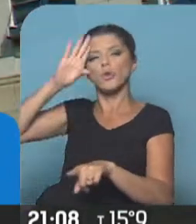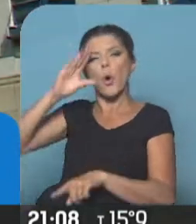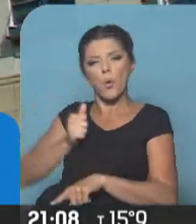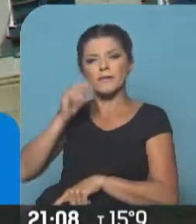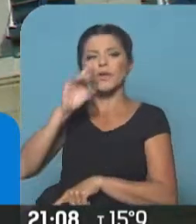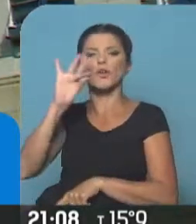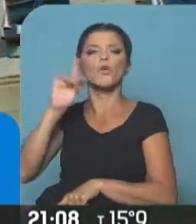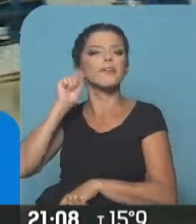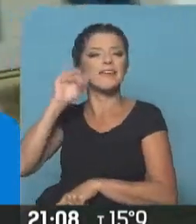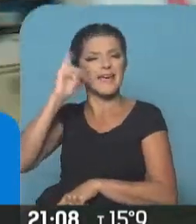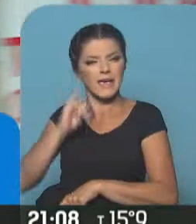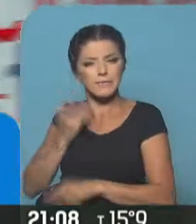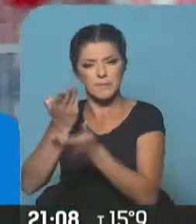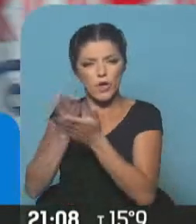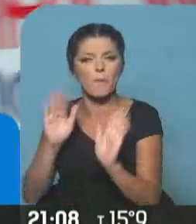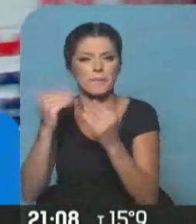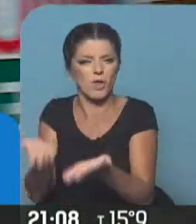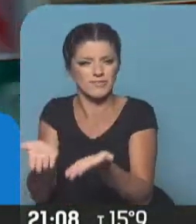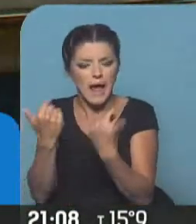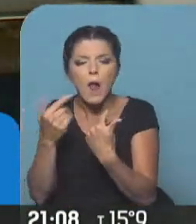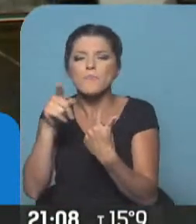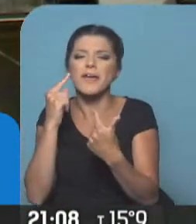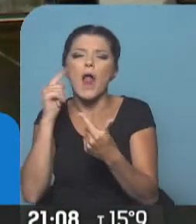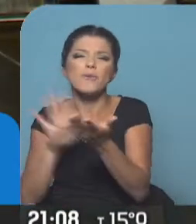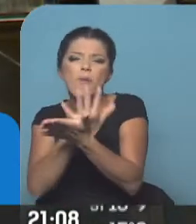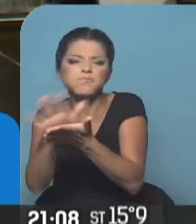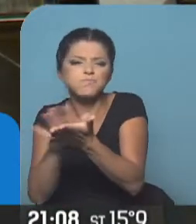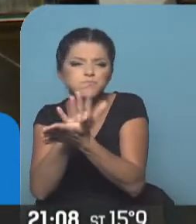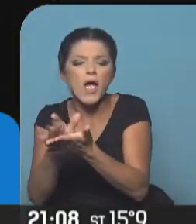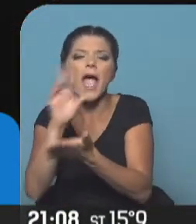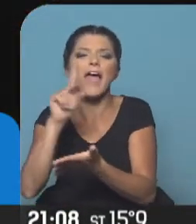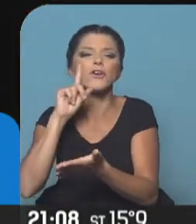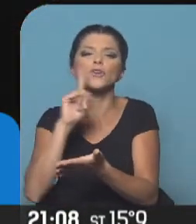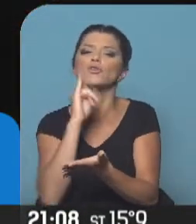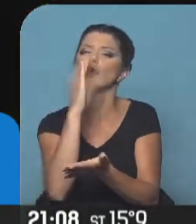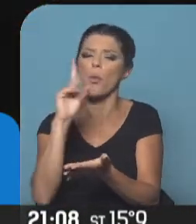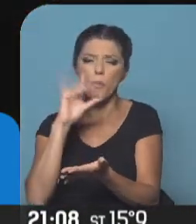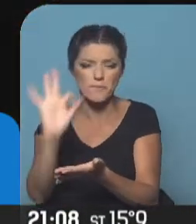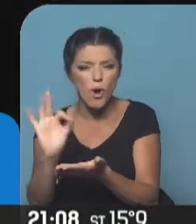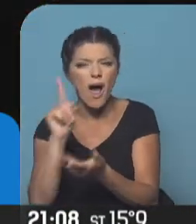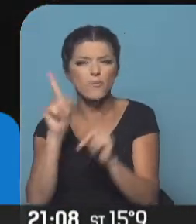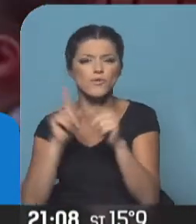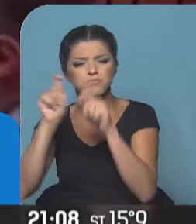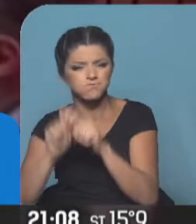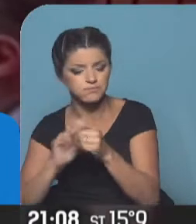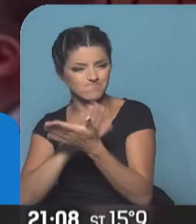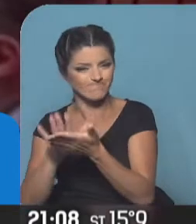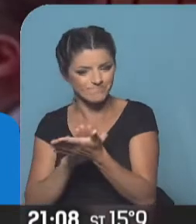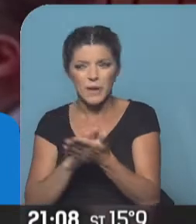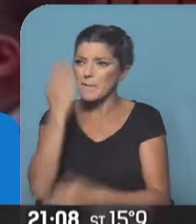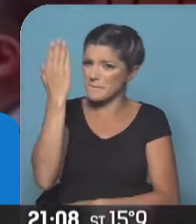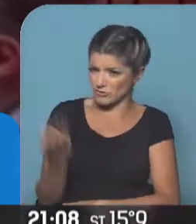por irregularidades en obras de remodelación de la mina de Río Turbio Santa Cruz, basado en que el exfuncionario es un